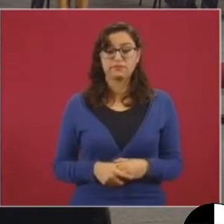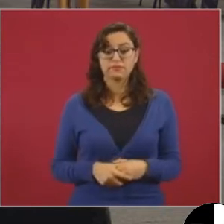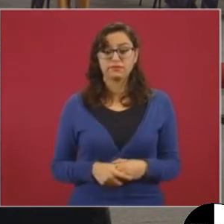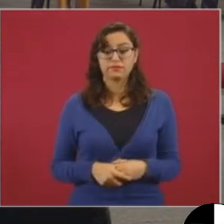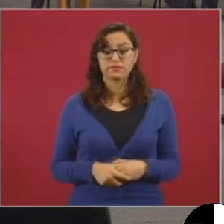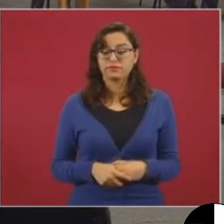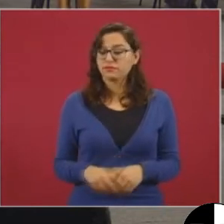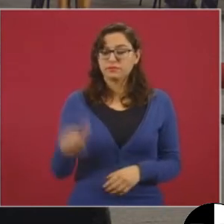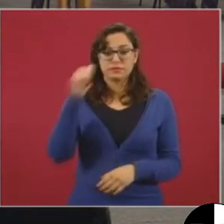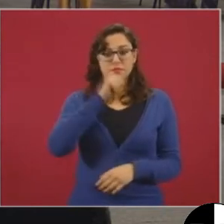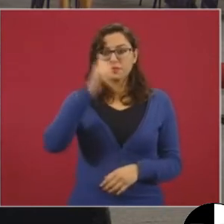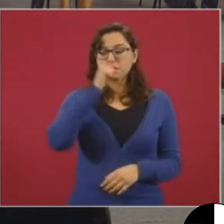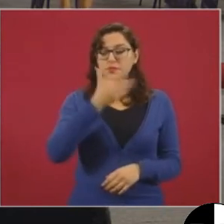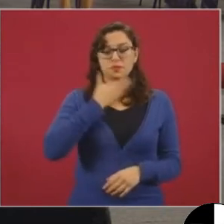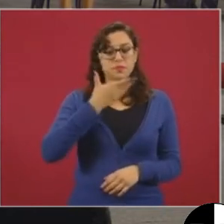que es